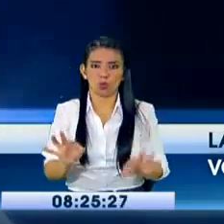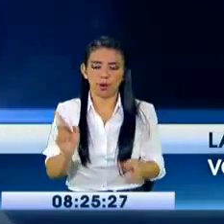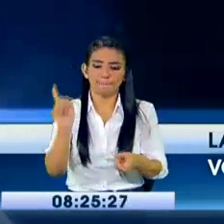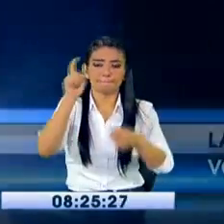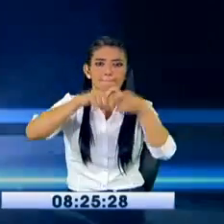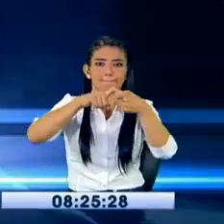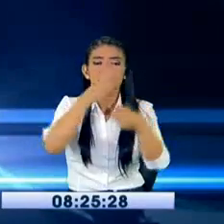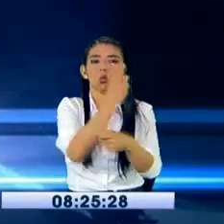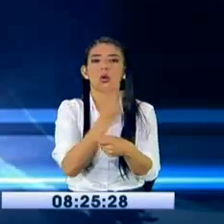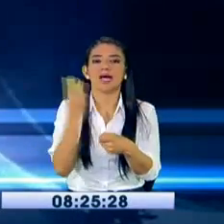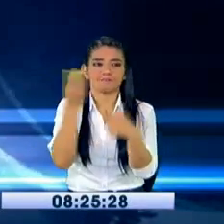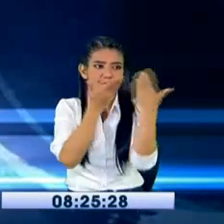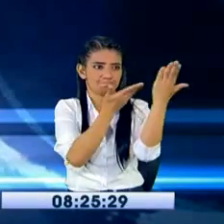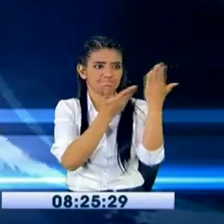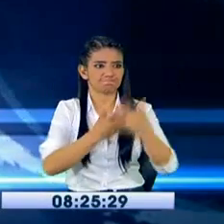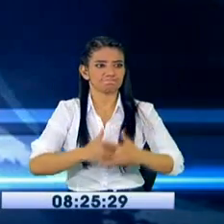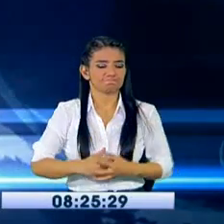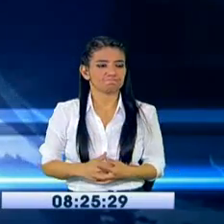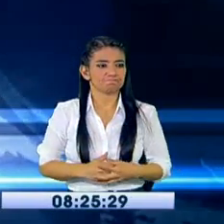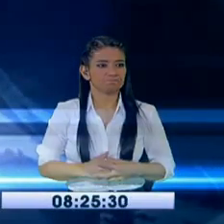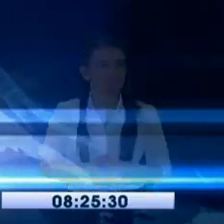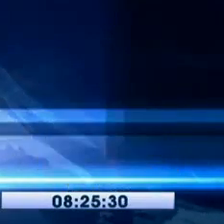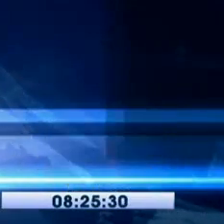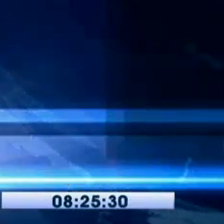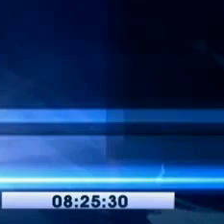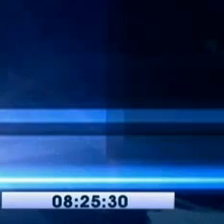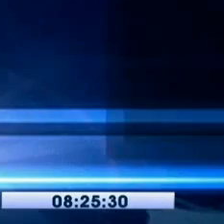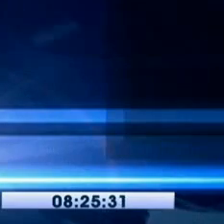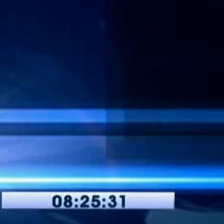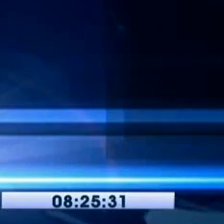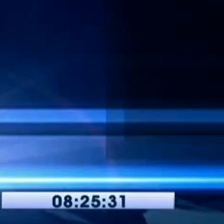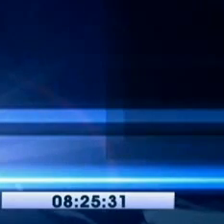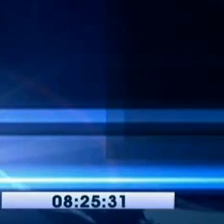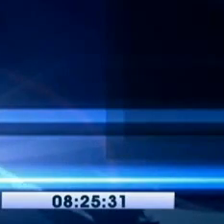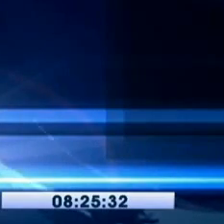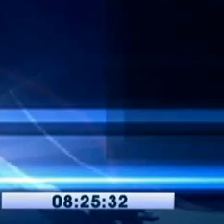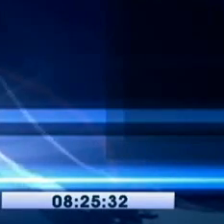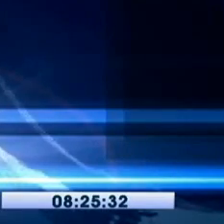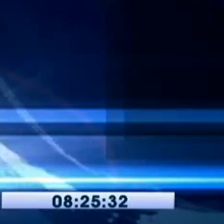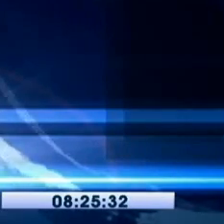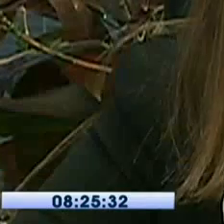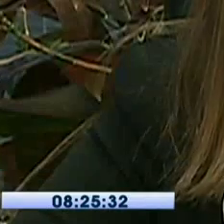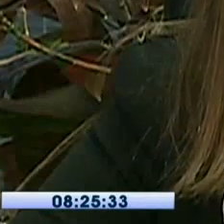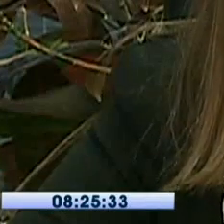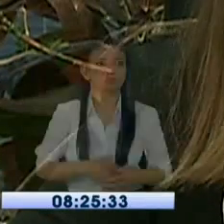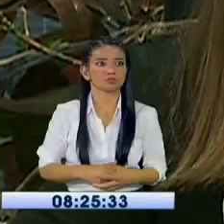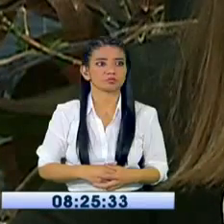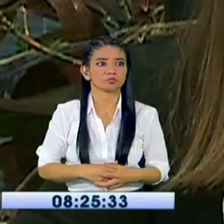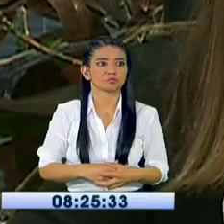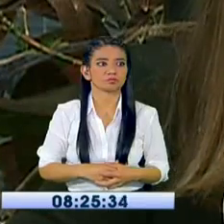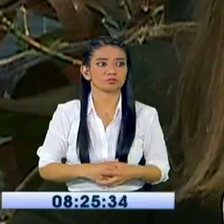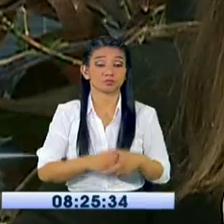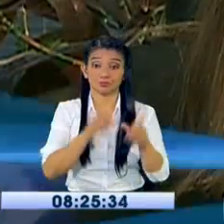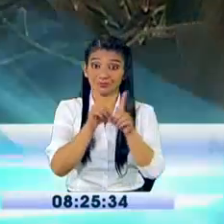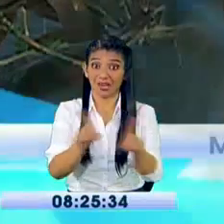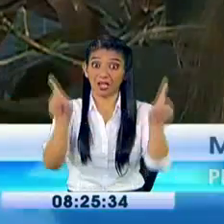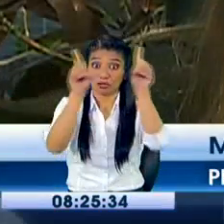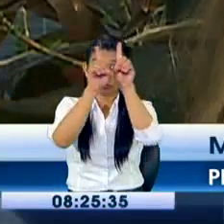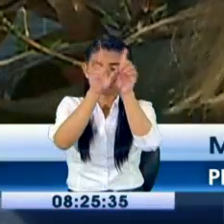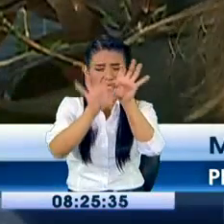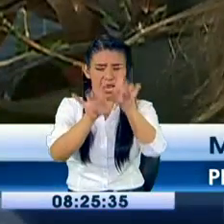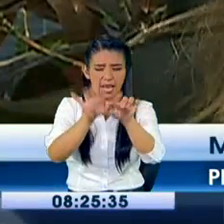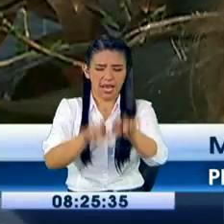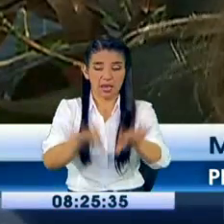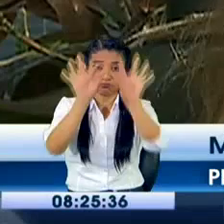sus hogares. Muchas de las personas se nos han acercado queriendo apoyar con un cuarto en sus hogares o un